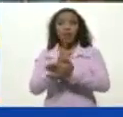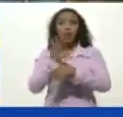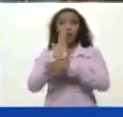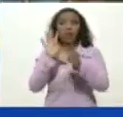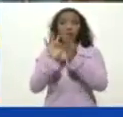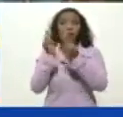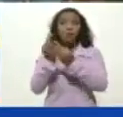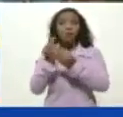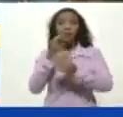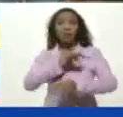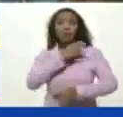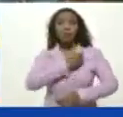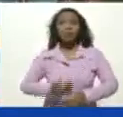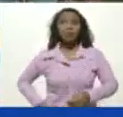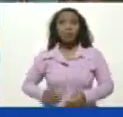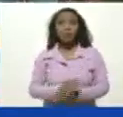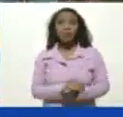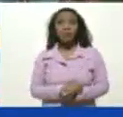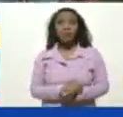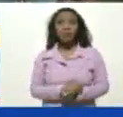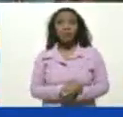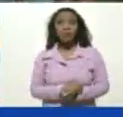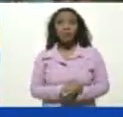señor presidente.